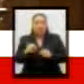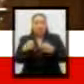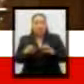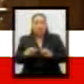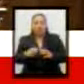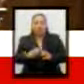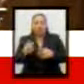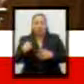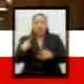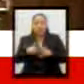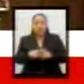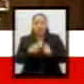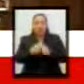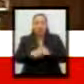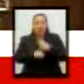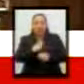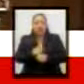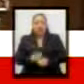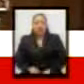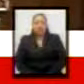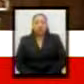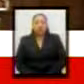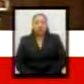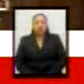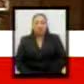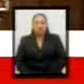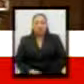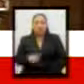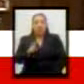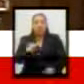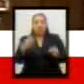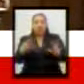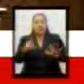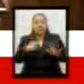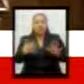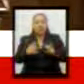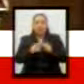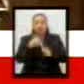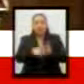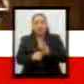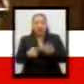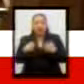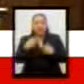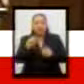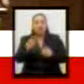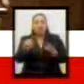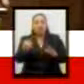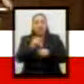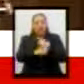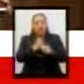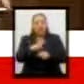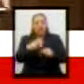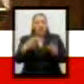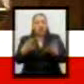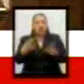Público ha iniciado a partir del año 2009 y 2010. El oficio circular 016 del año